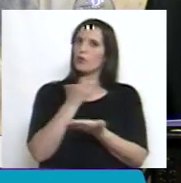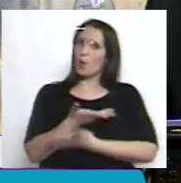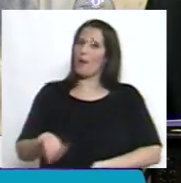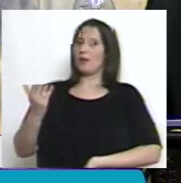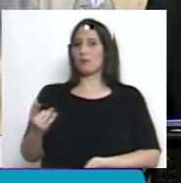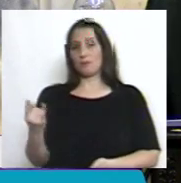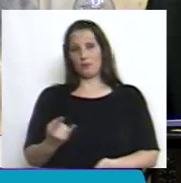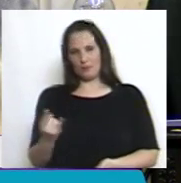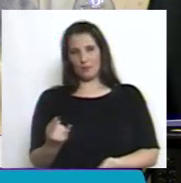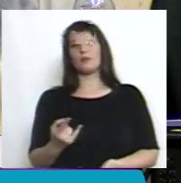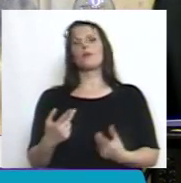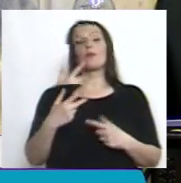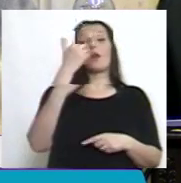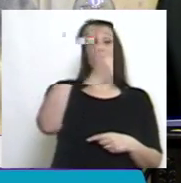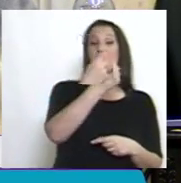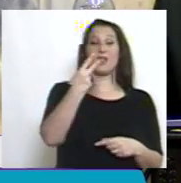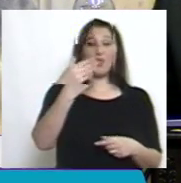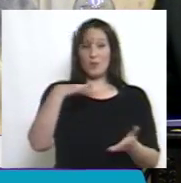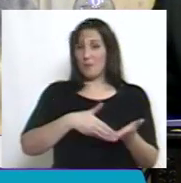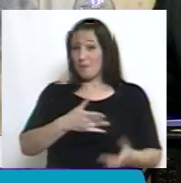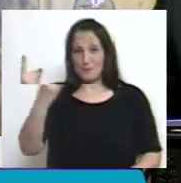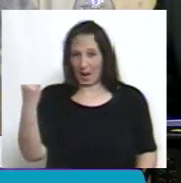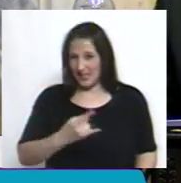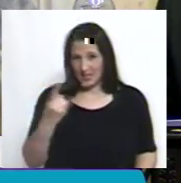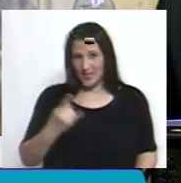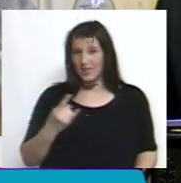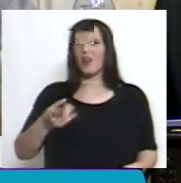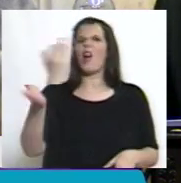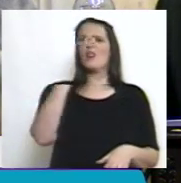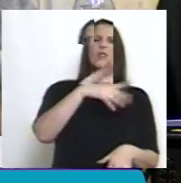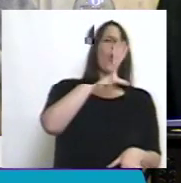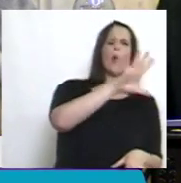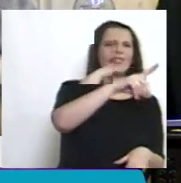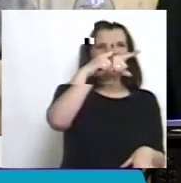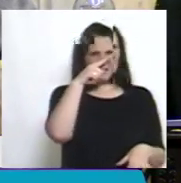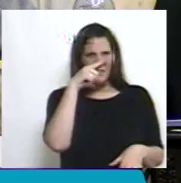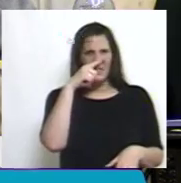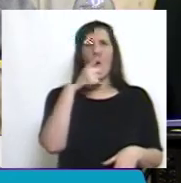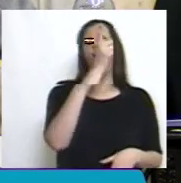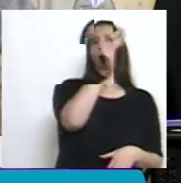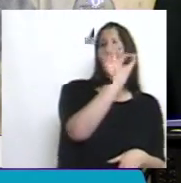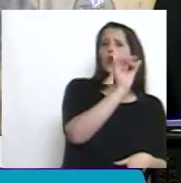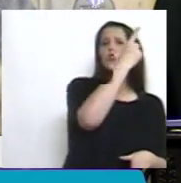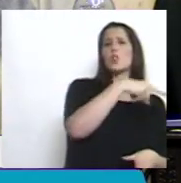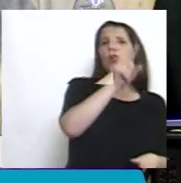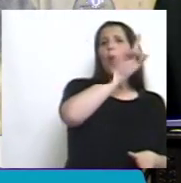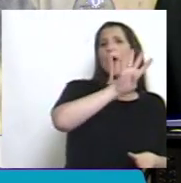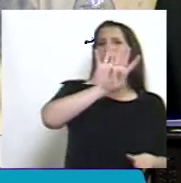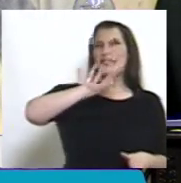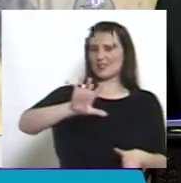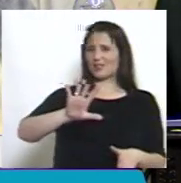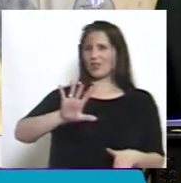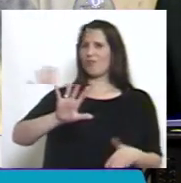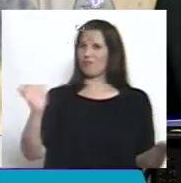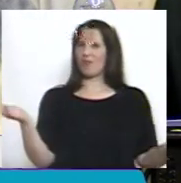62 millones no se acercaban a la verdad más que los 57 millones o los 145. Lo más probable es que no se hubieran